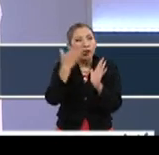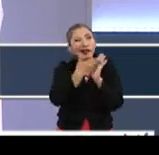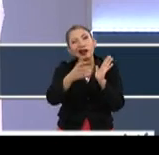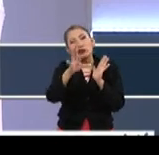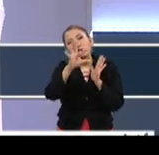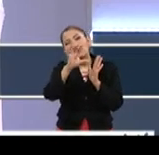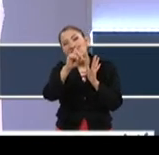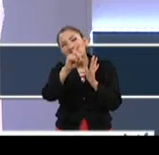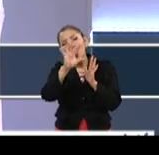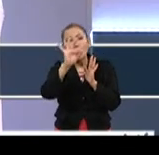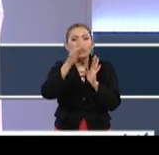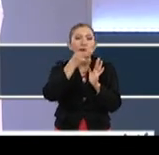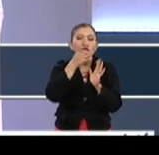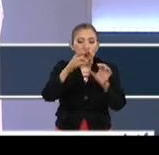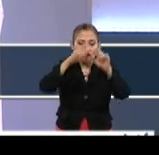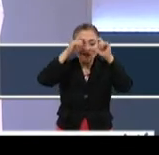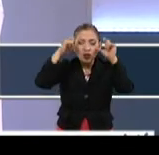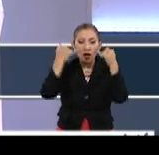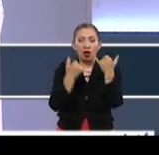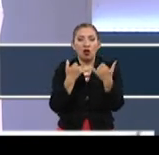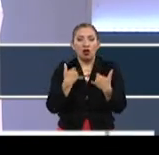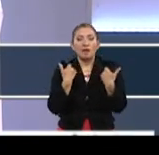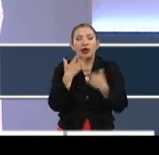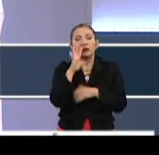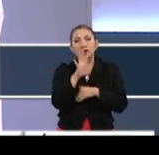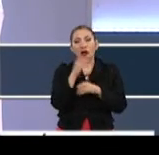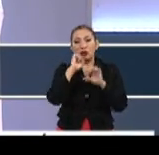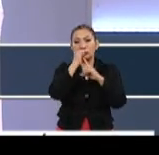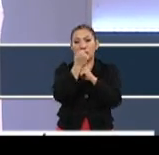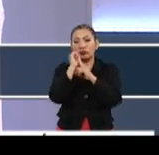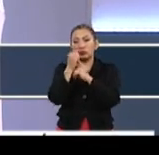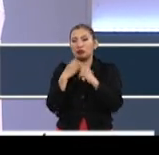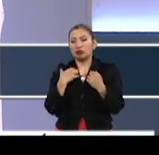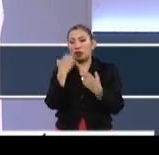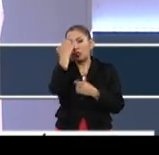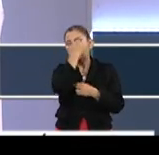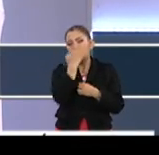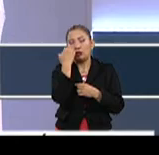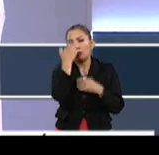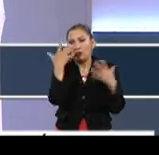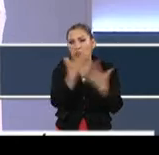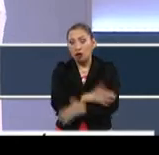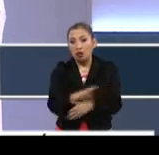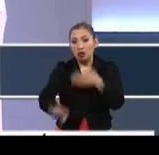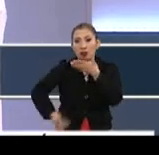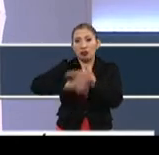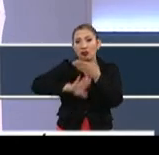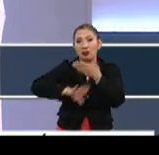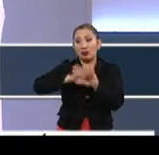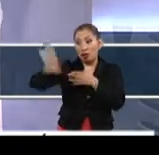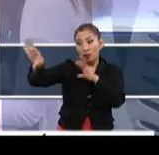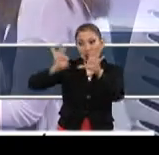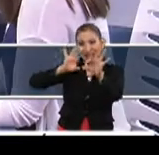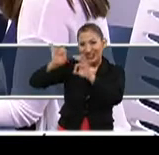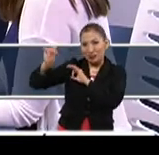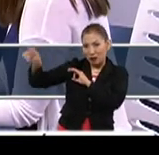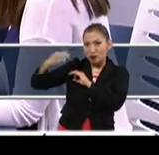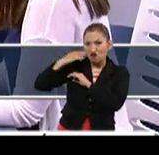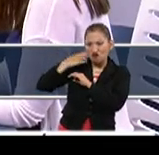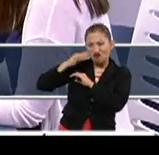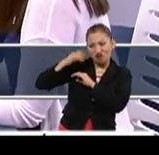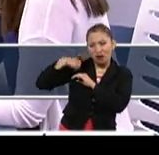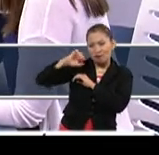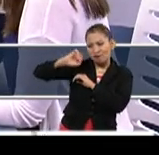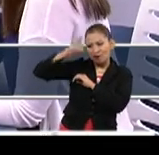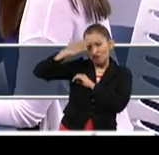30 y 40 minutos. En esos 40 minutos los chavos experimentan 5 situaciones que son las más comunes de bullying, que las seleccionaron, como te decía, nuestros aliados que son expertos